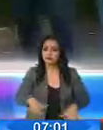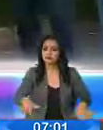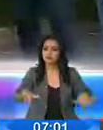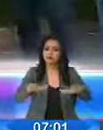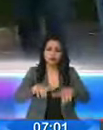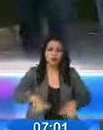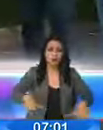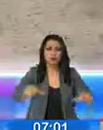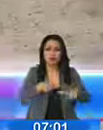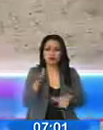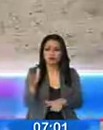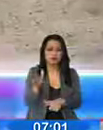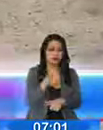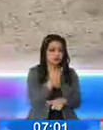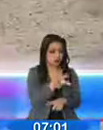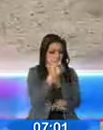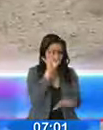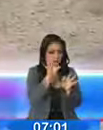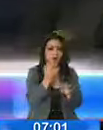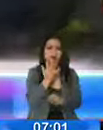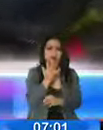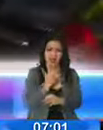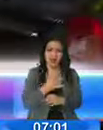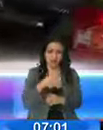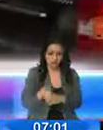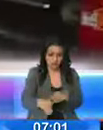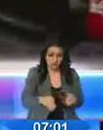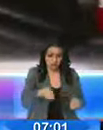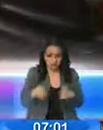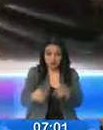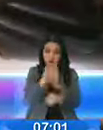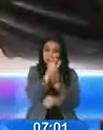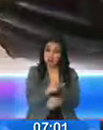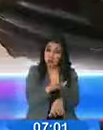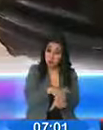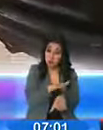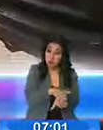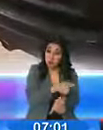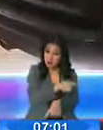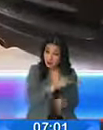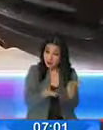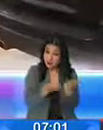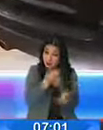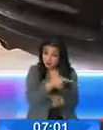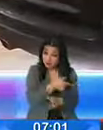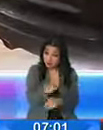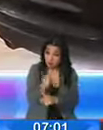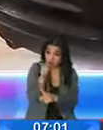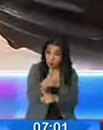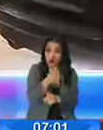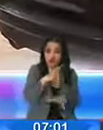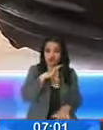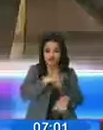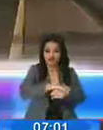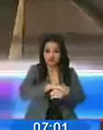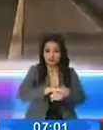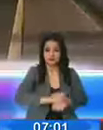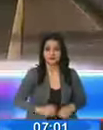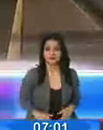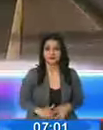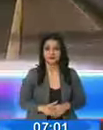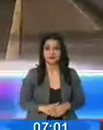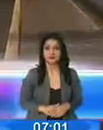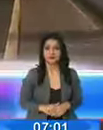recorrido se encontraron con rastros de sangre y lograron detener al presunto sospechoso que habría participado en el hecho delictivo. Al